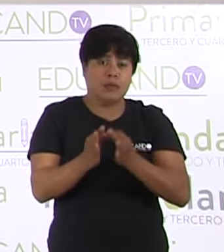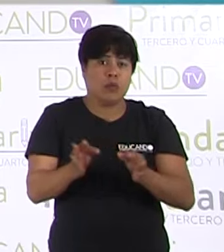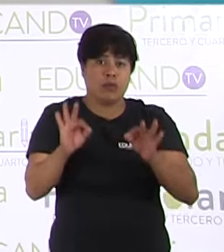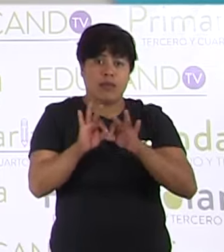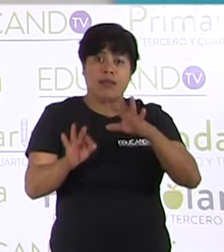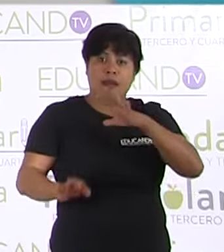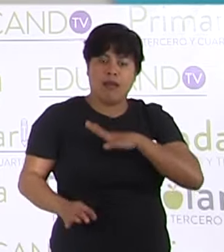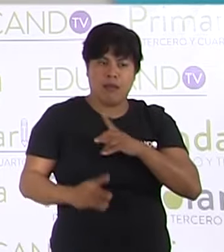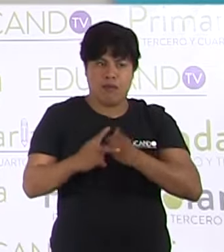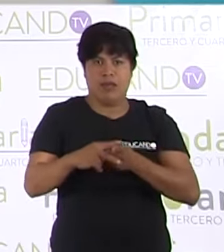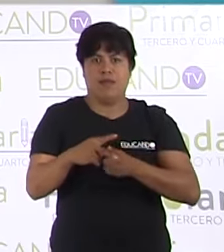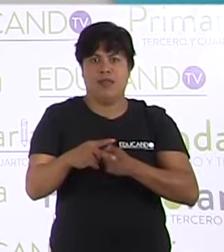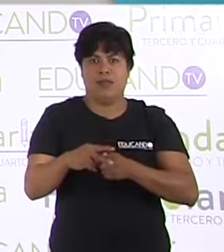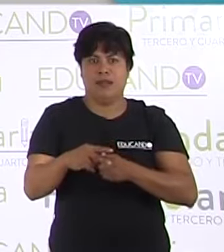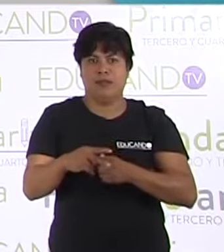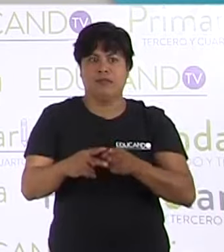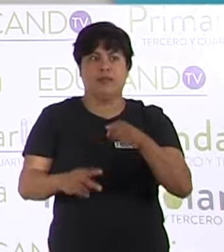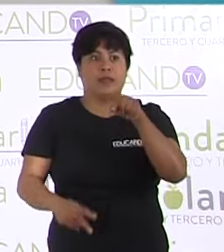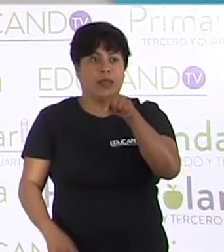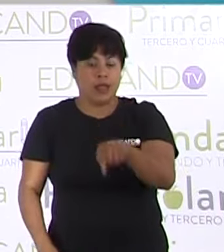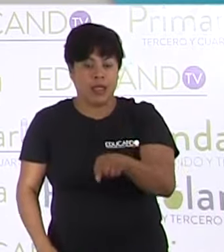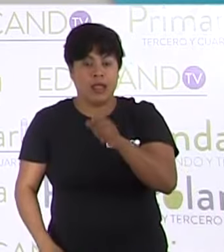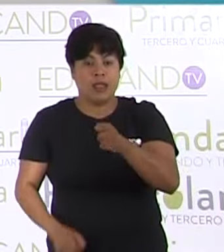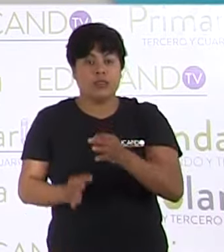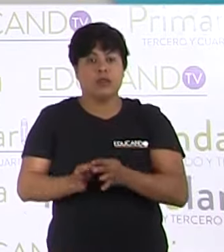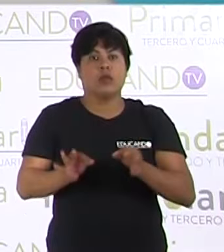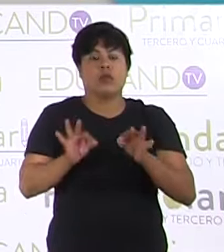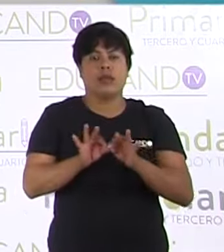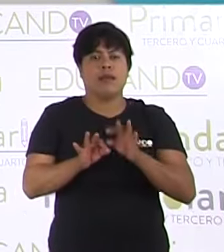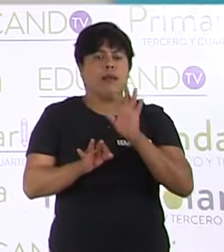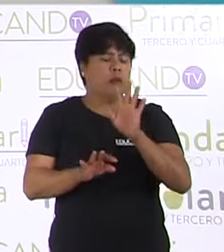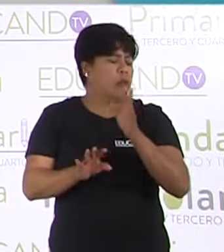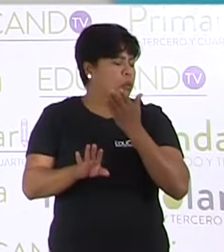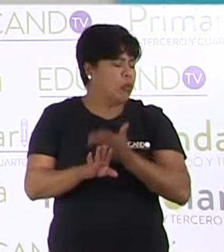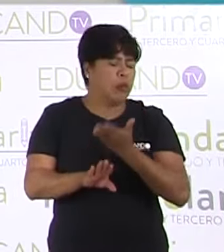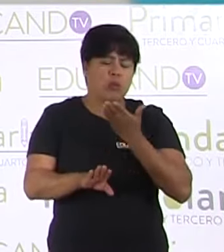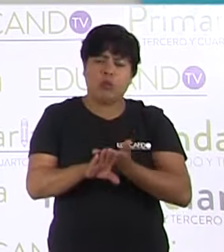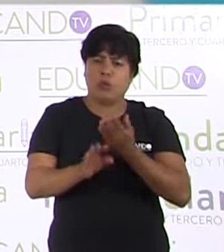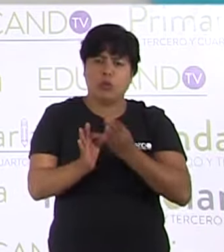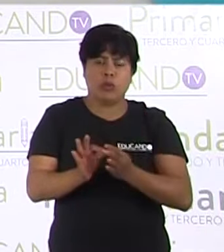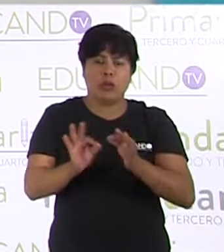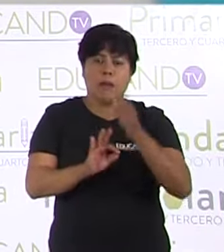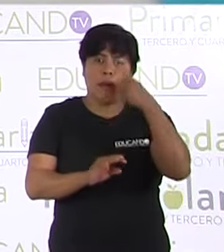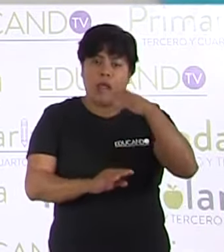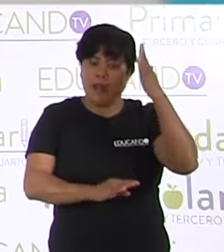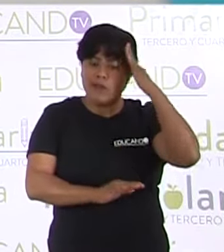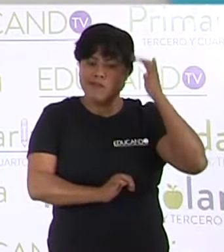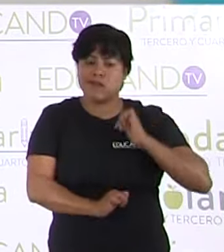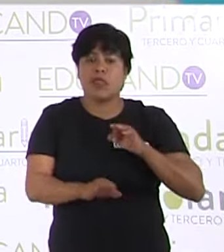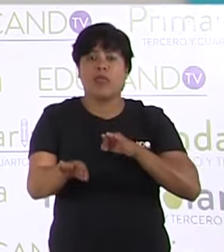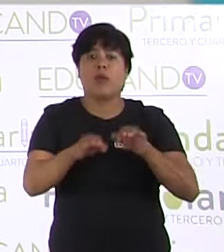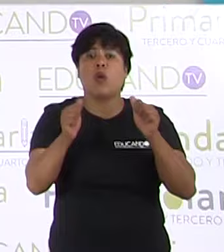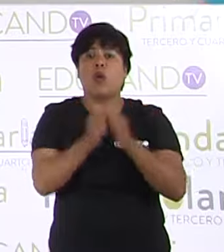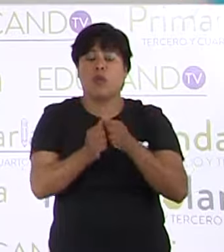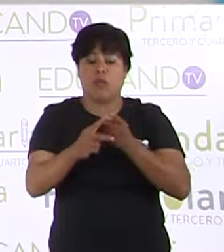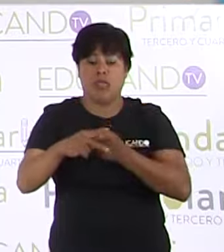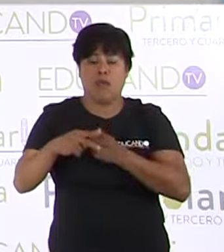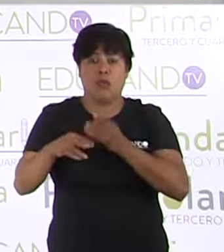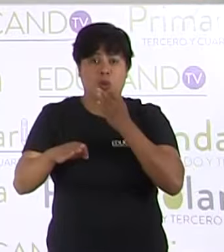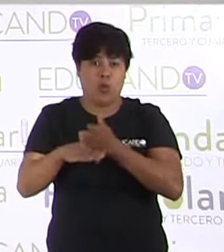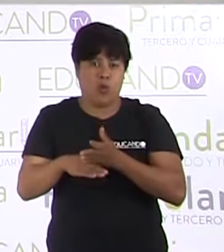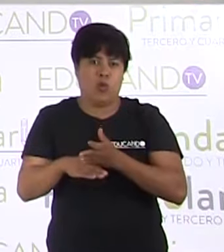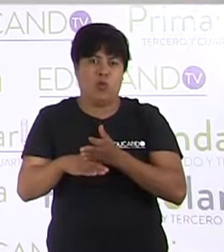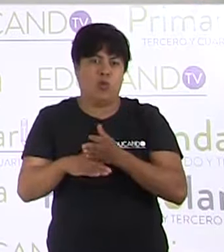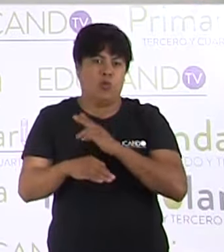matemáticas no Ah de ahí su importancia es fundamental para trabajar con matemáticas como hoy en día las